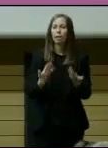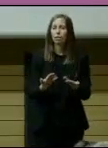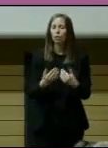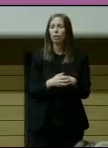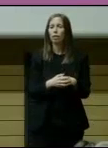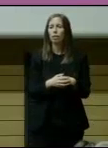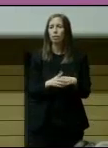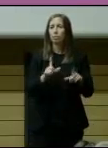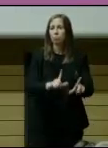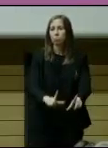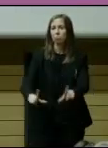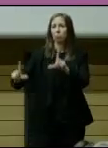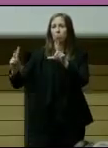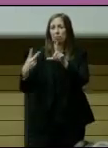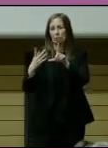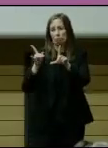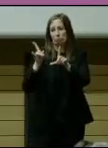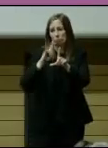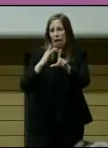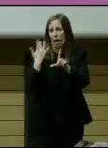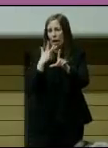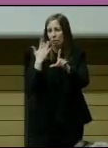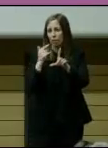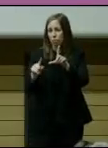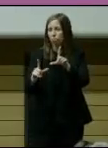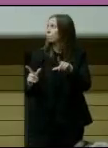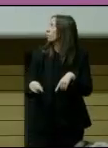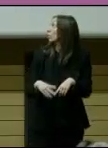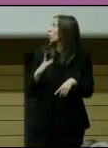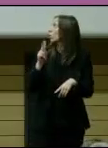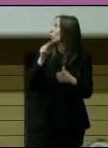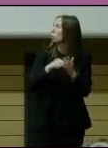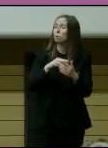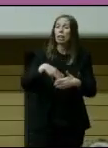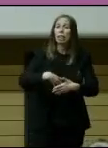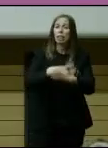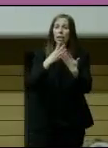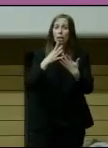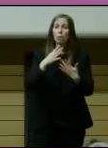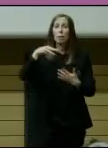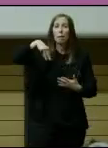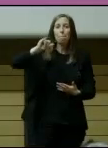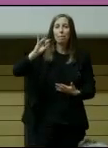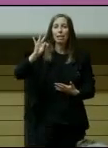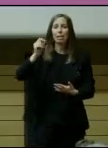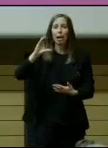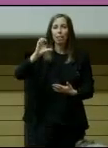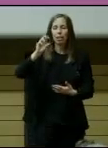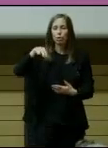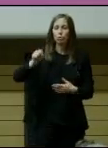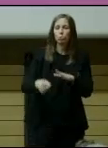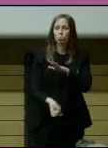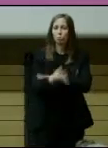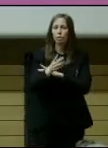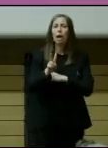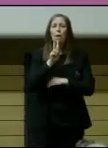mitacenos, que aquí vemos, se ve mal, el amarillo es de 2019, aparecen en 2019 los mitacenos, notificaciones de la UNODC, vemos